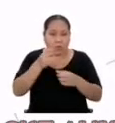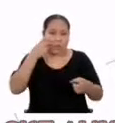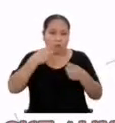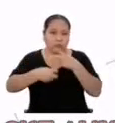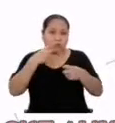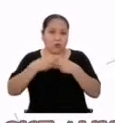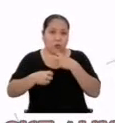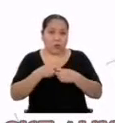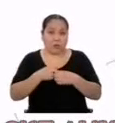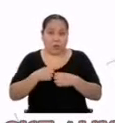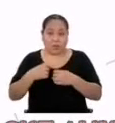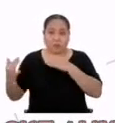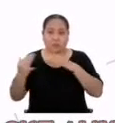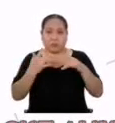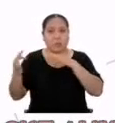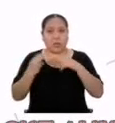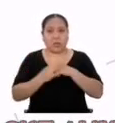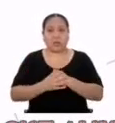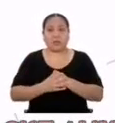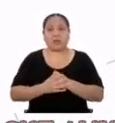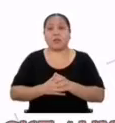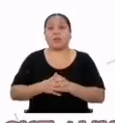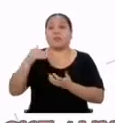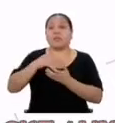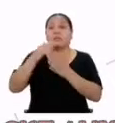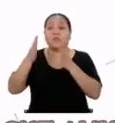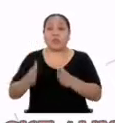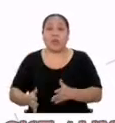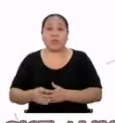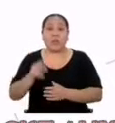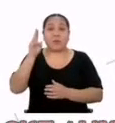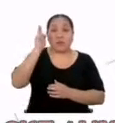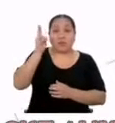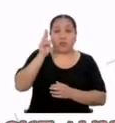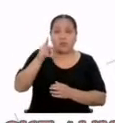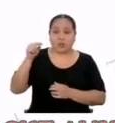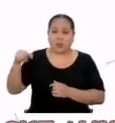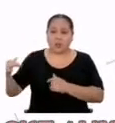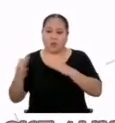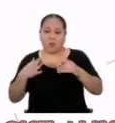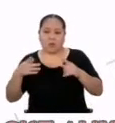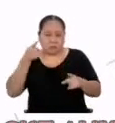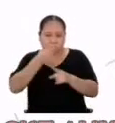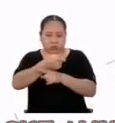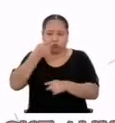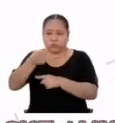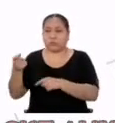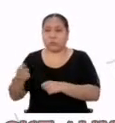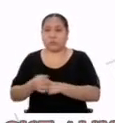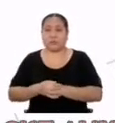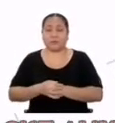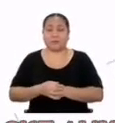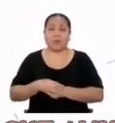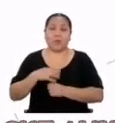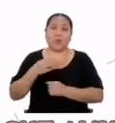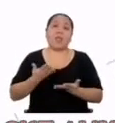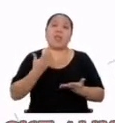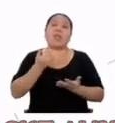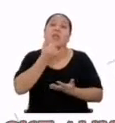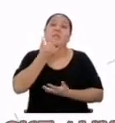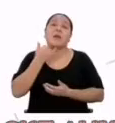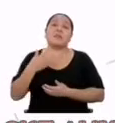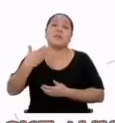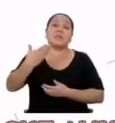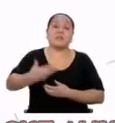y estudiantes son blanco de los enfrentamientos. La consecuencia, como señala